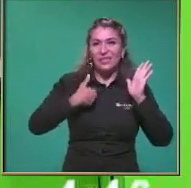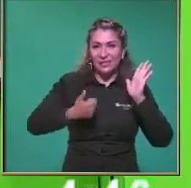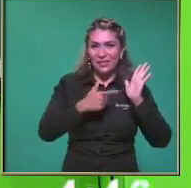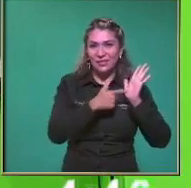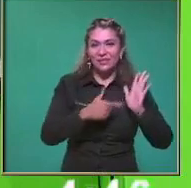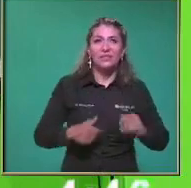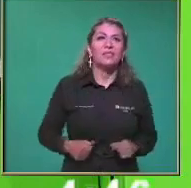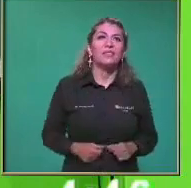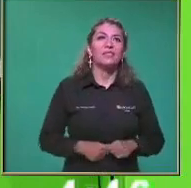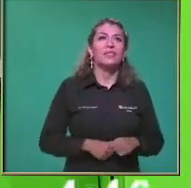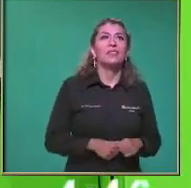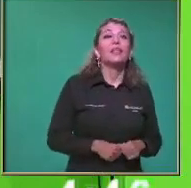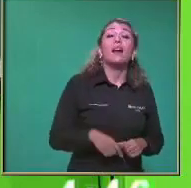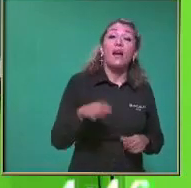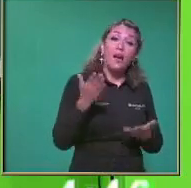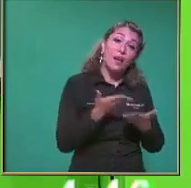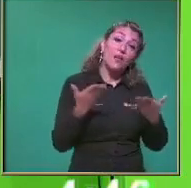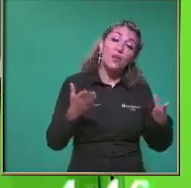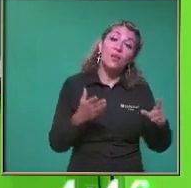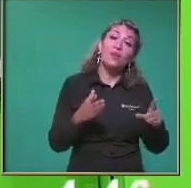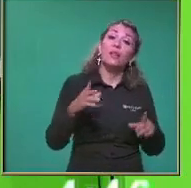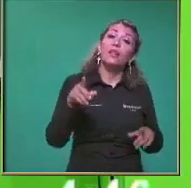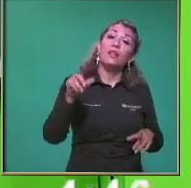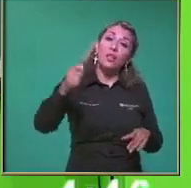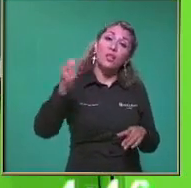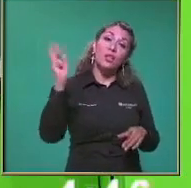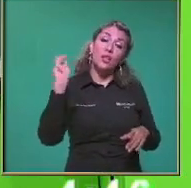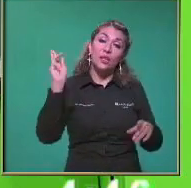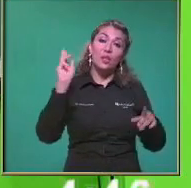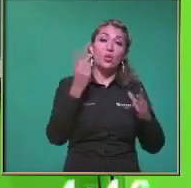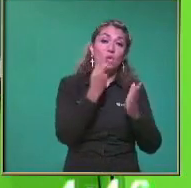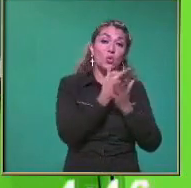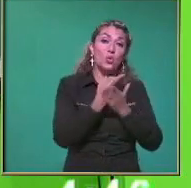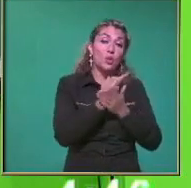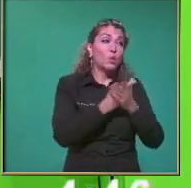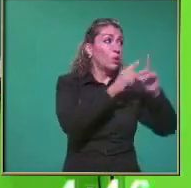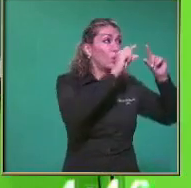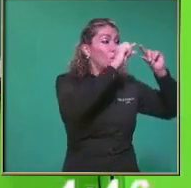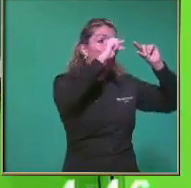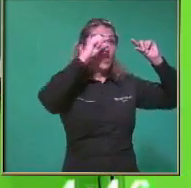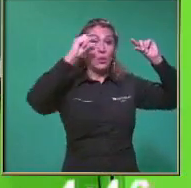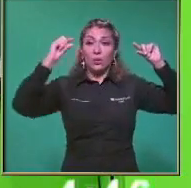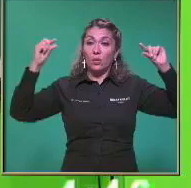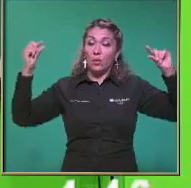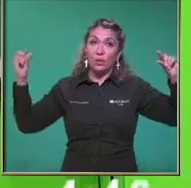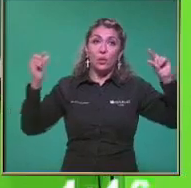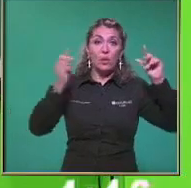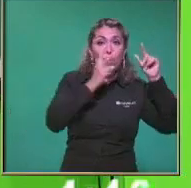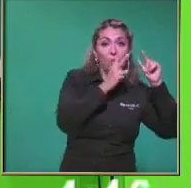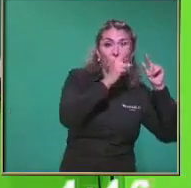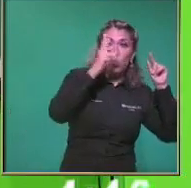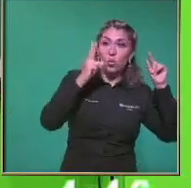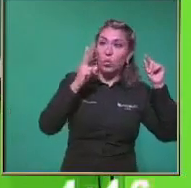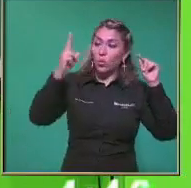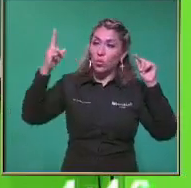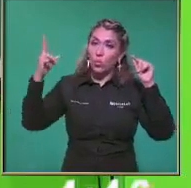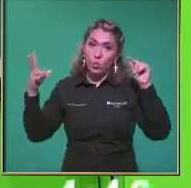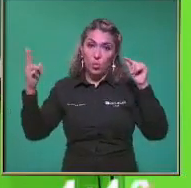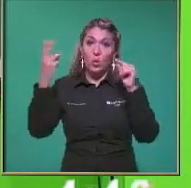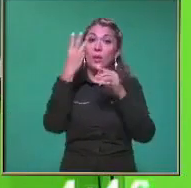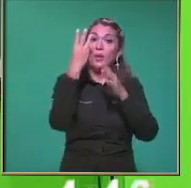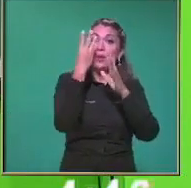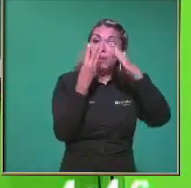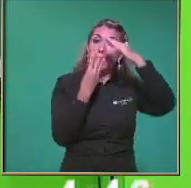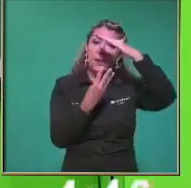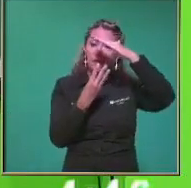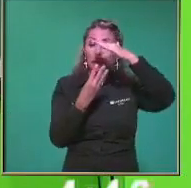tengo representado, para los chicos de radio no lo ven, pero lo tengo en una imagen en la cual tengo un entero dividido en cuartos y en tercios.